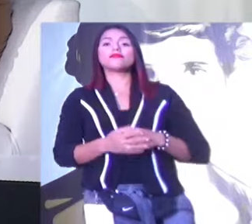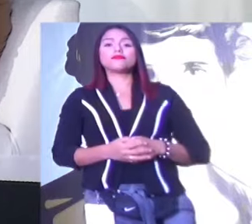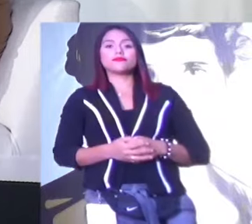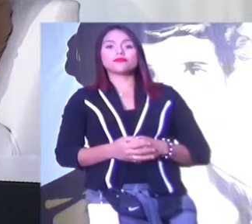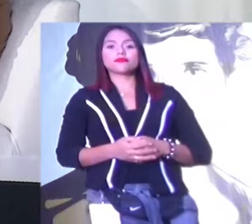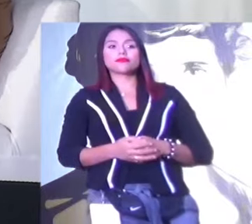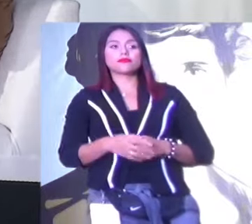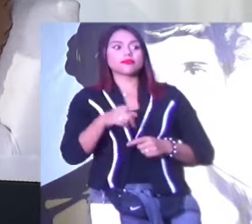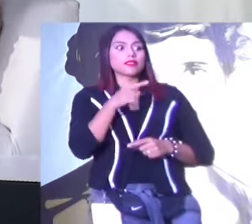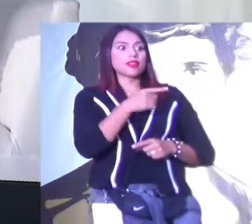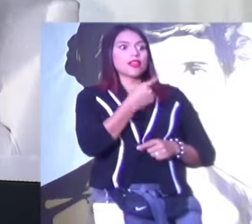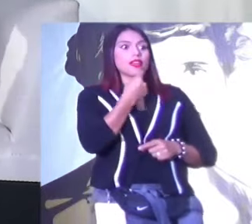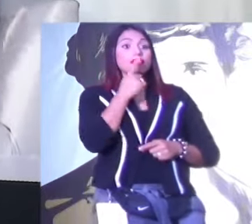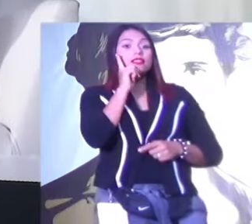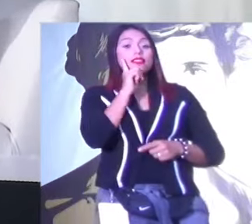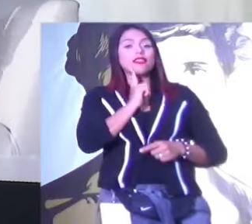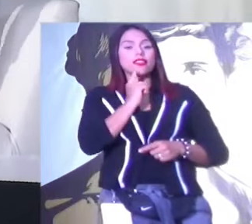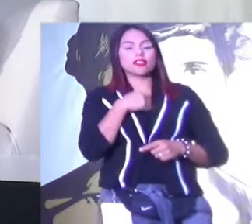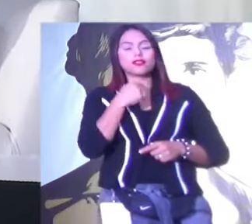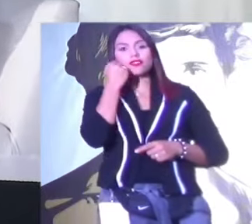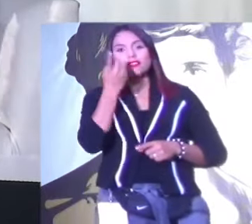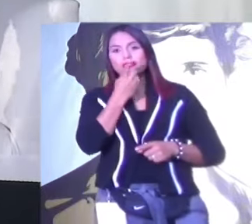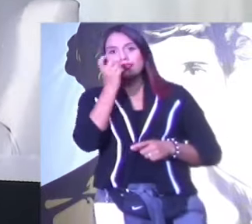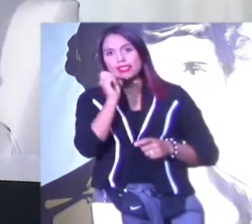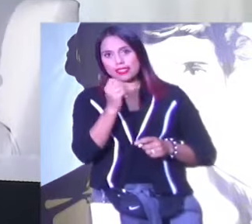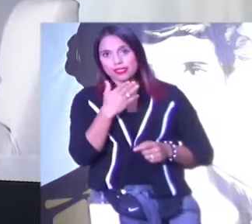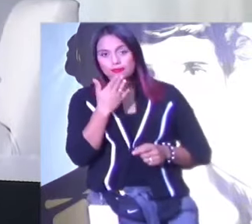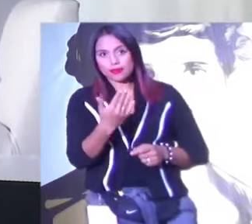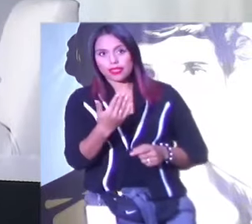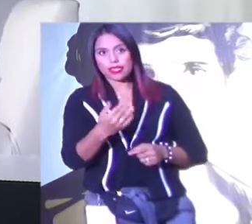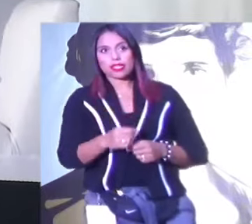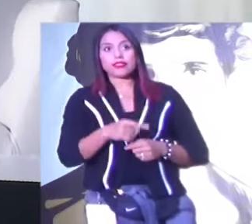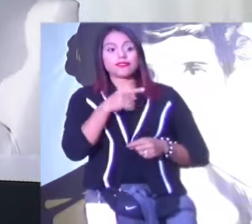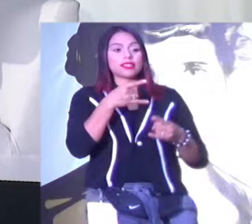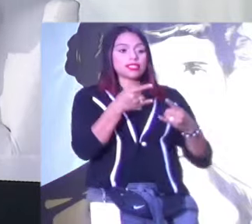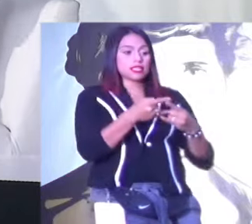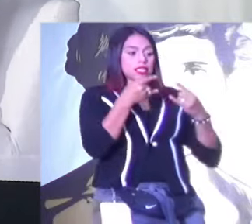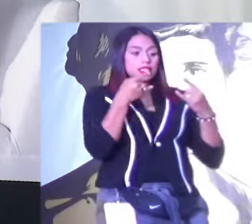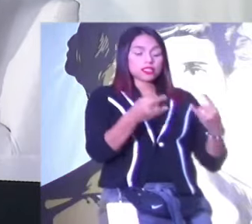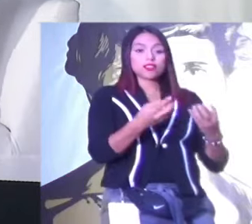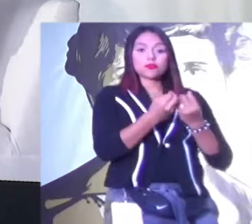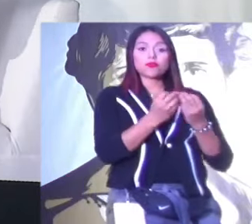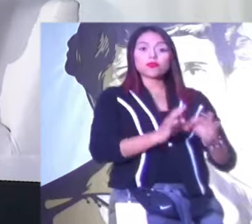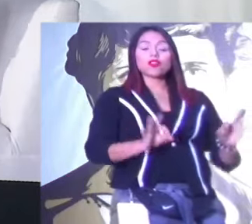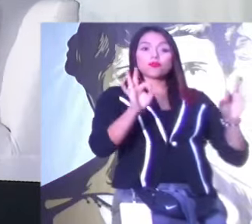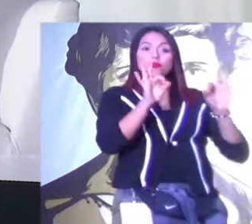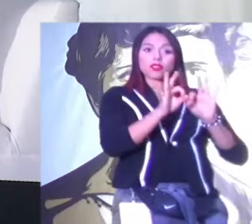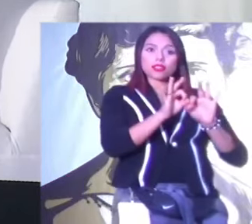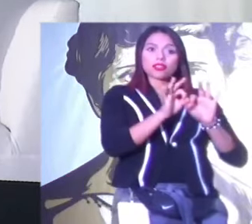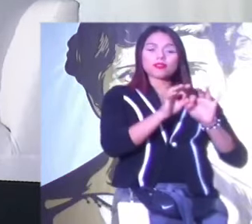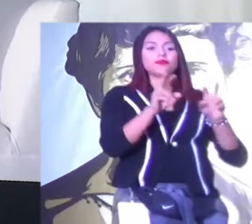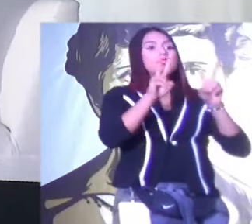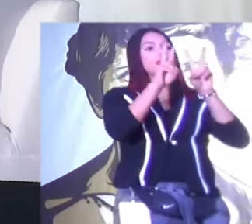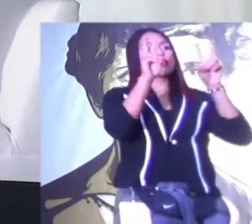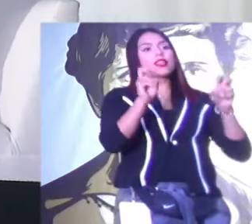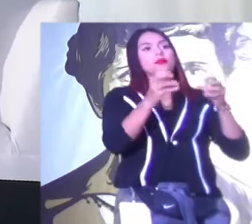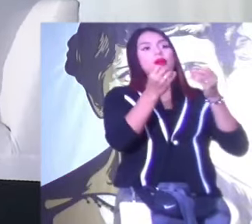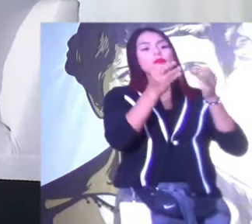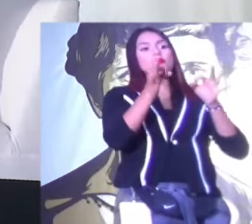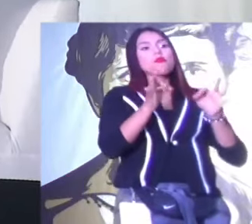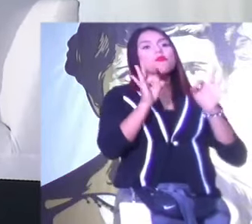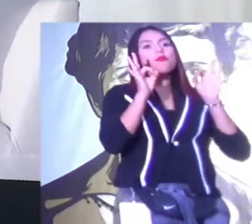La niña, quiero decirlo bien porque el punto del cuento es que el título es tan perfecto que el cuento